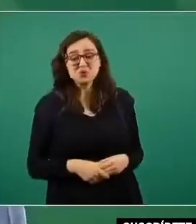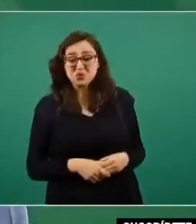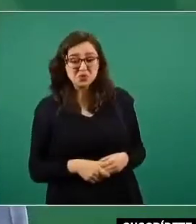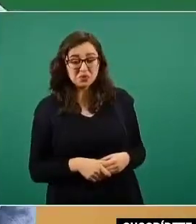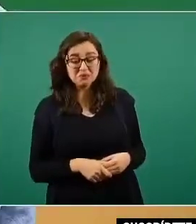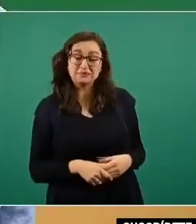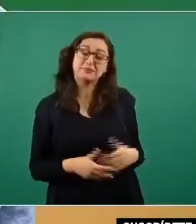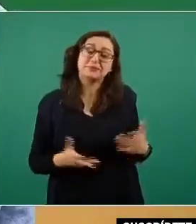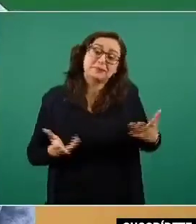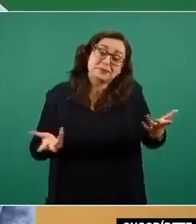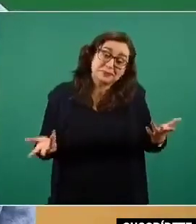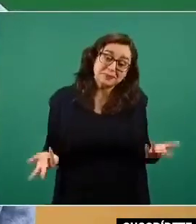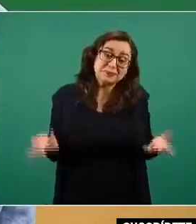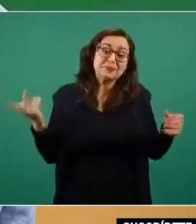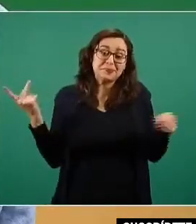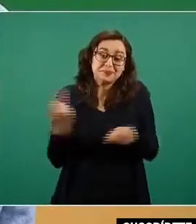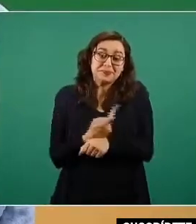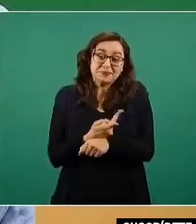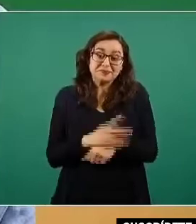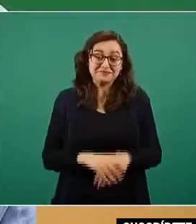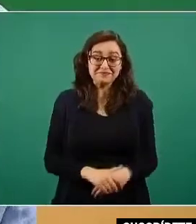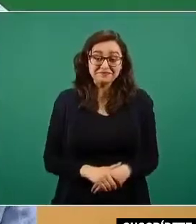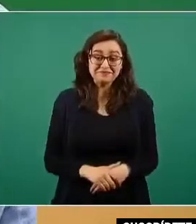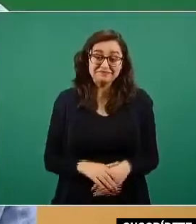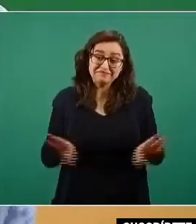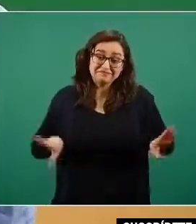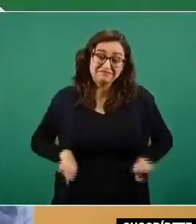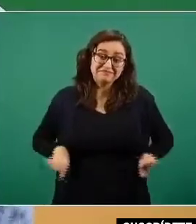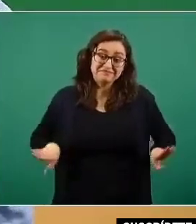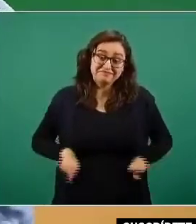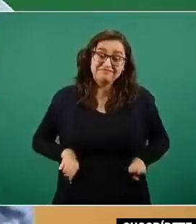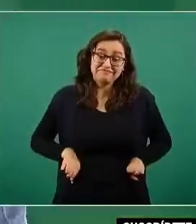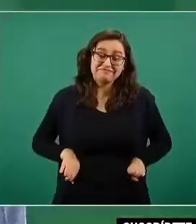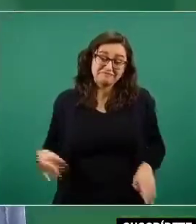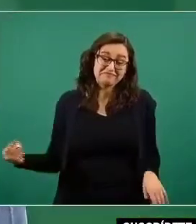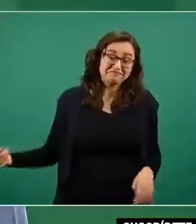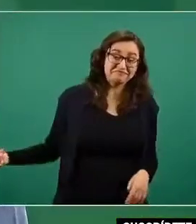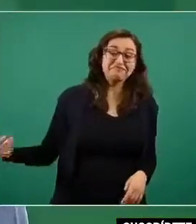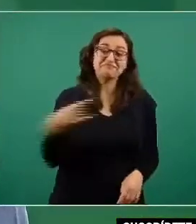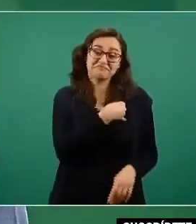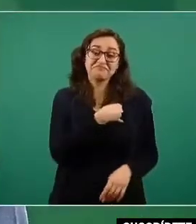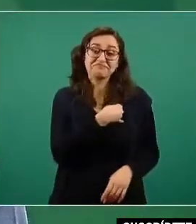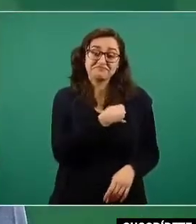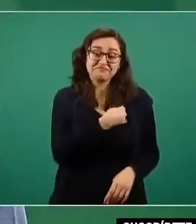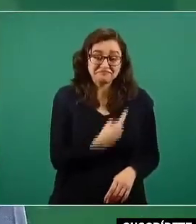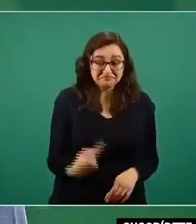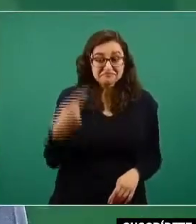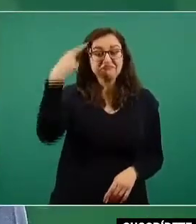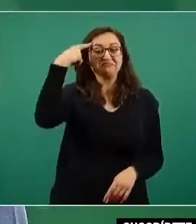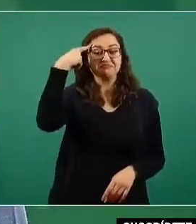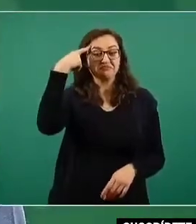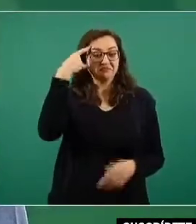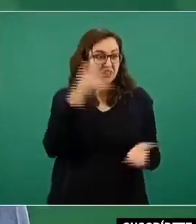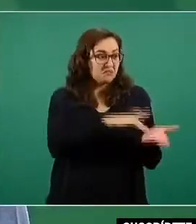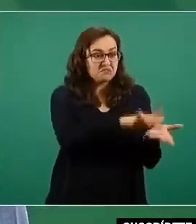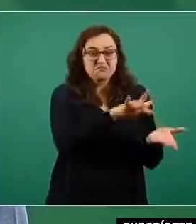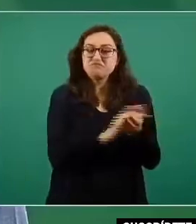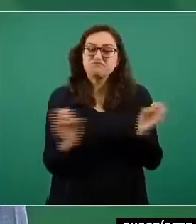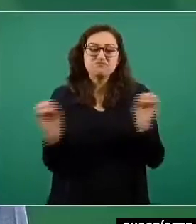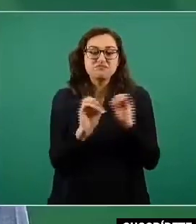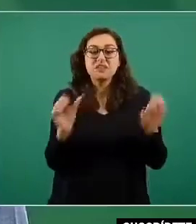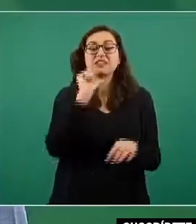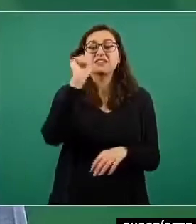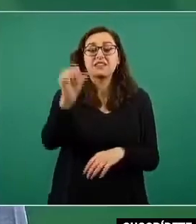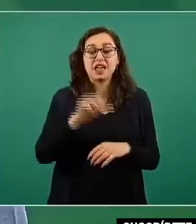luego eso revela una importante afectación de la capacidad de ser solidarios. Pero ¿qué tal si